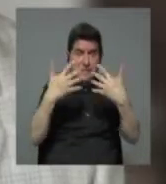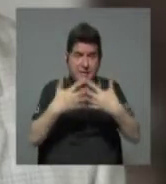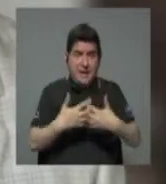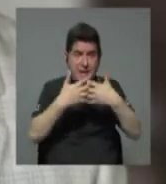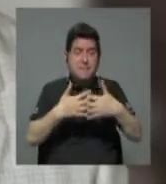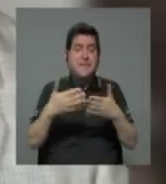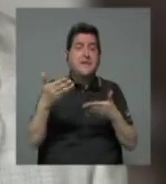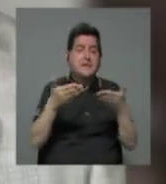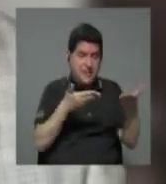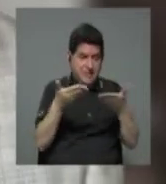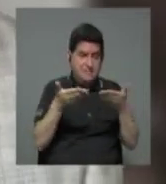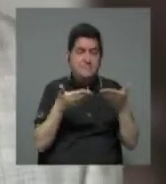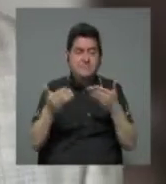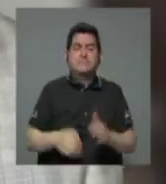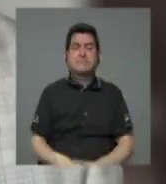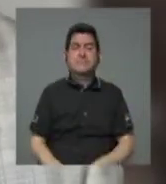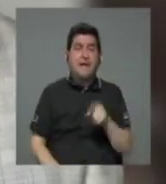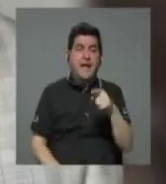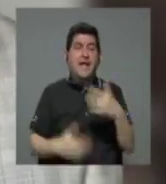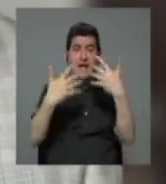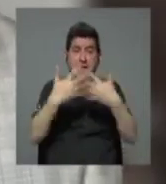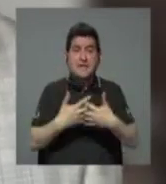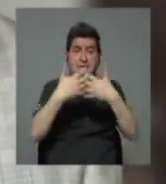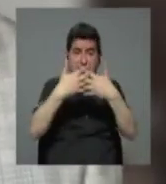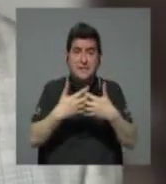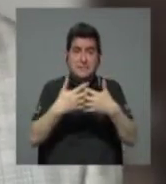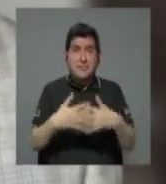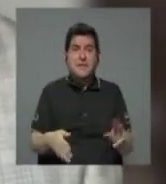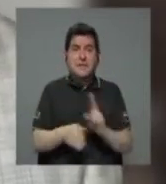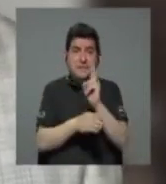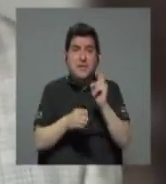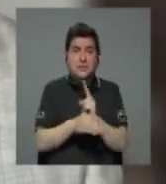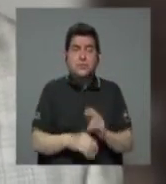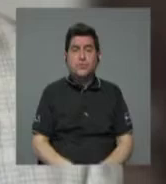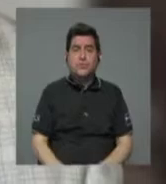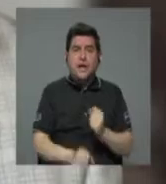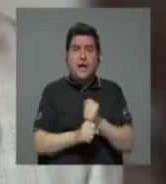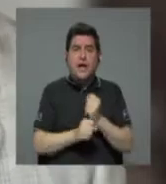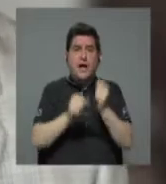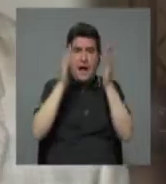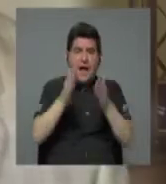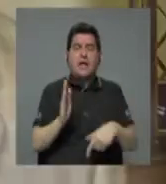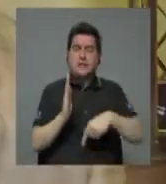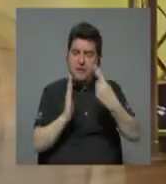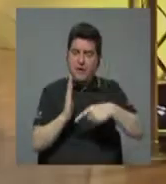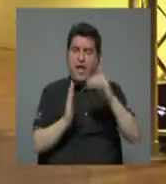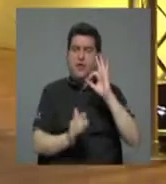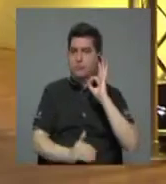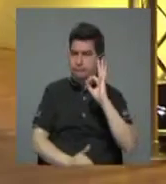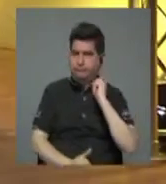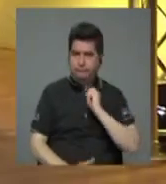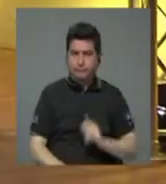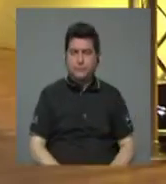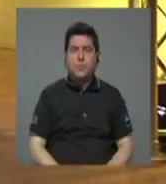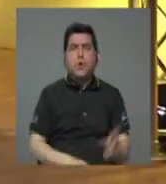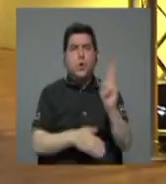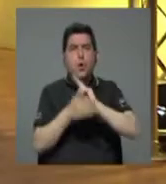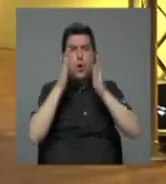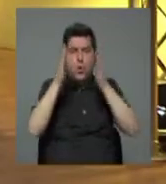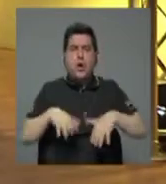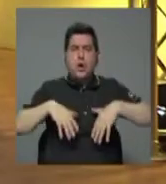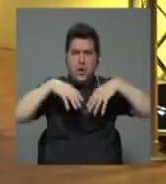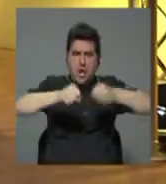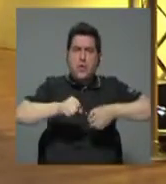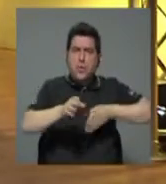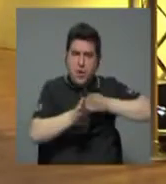de servicios. Y estas empresas emplean principalmente mano de obra calificada, universitarios graduados de